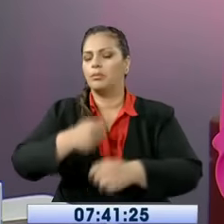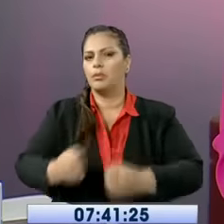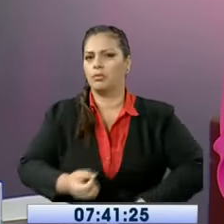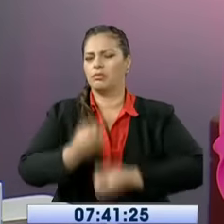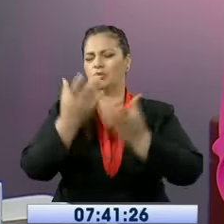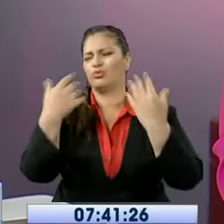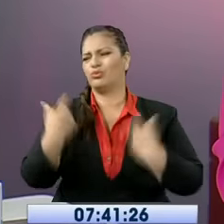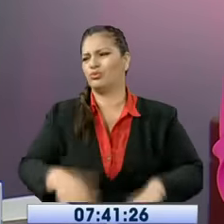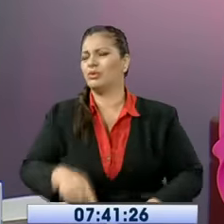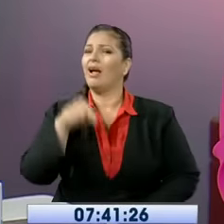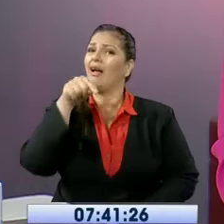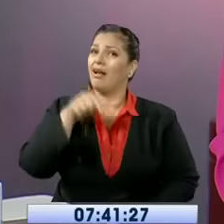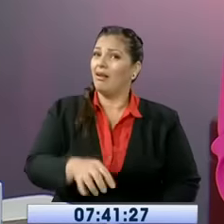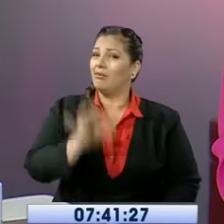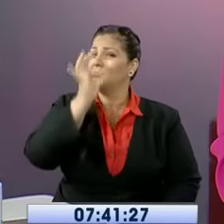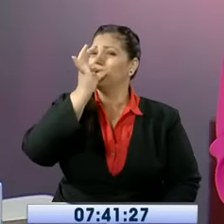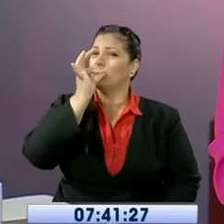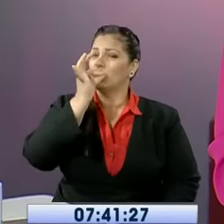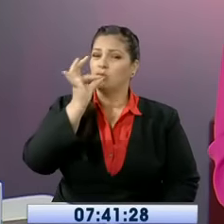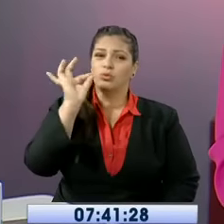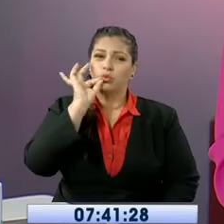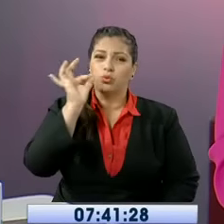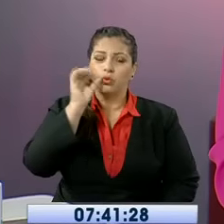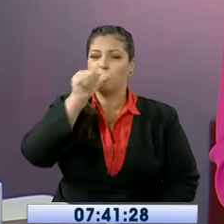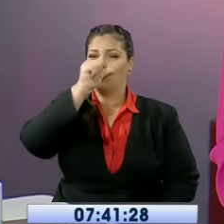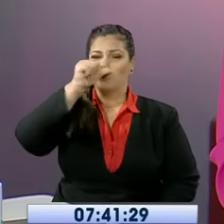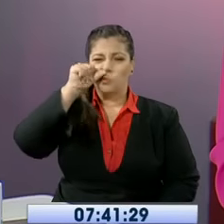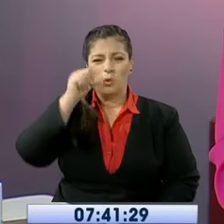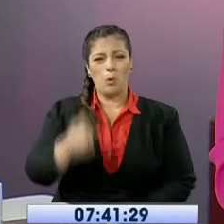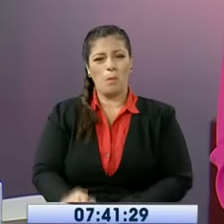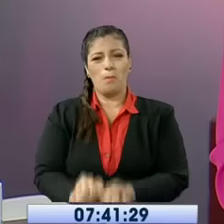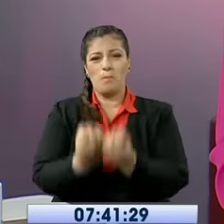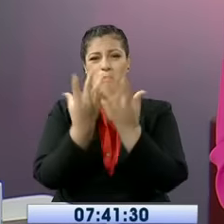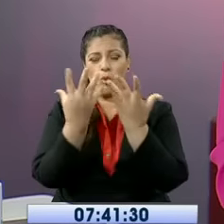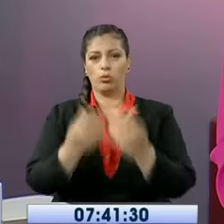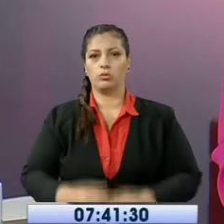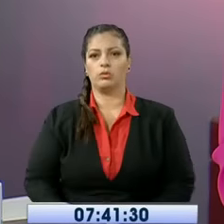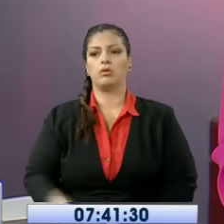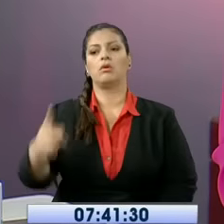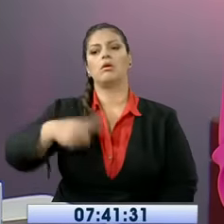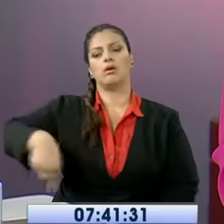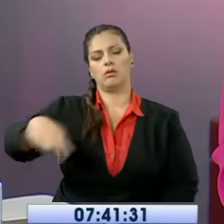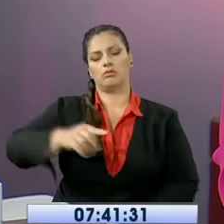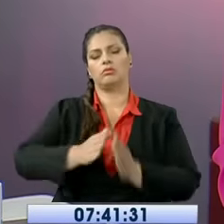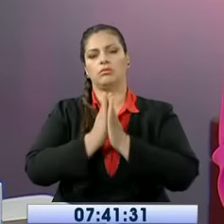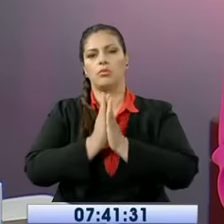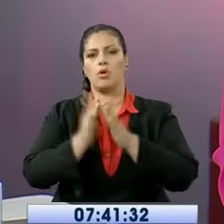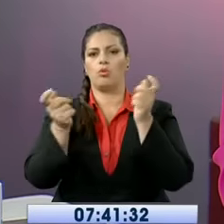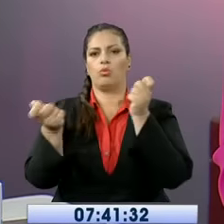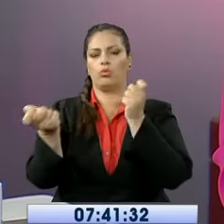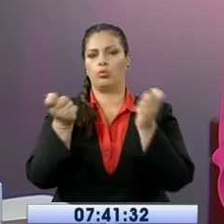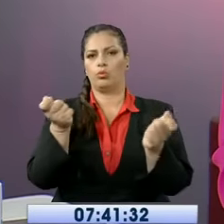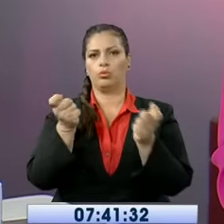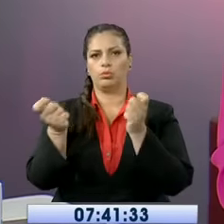los consumidores de droga que circulan con frecuencia por la zona. Ellos piden más control.